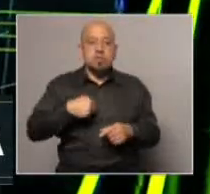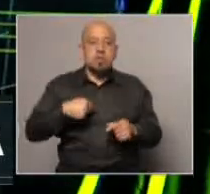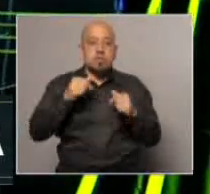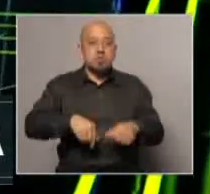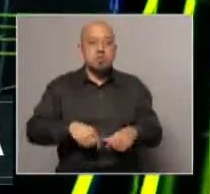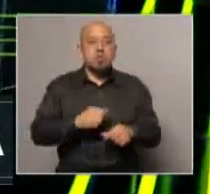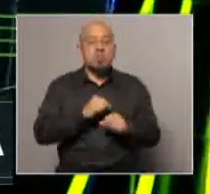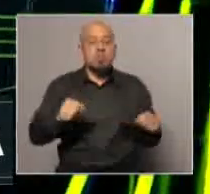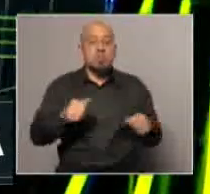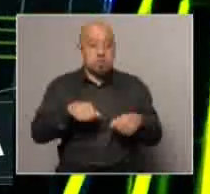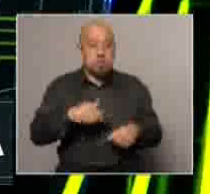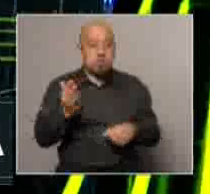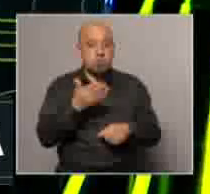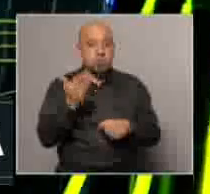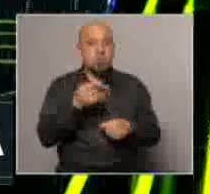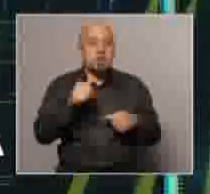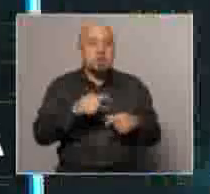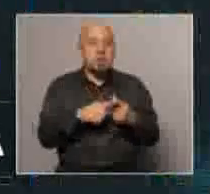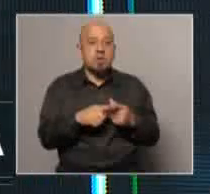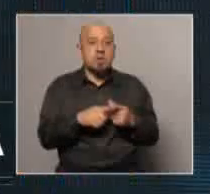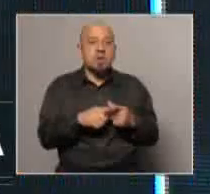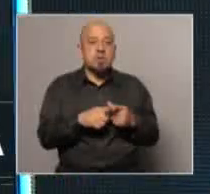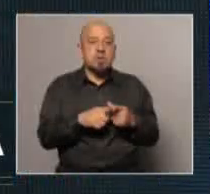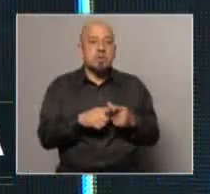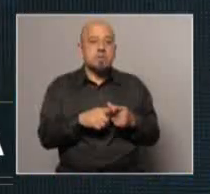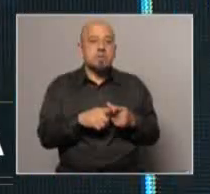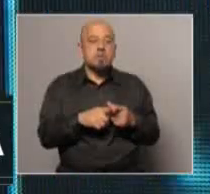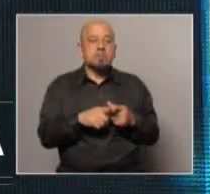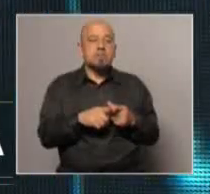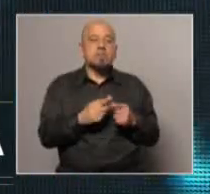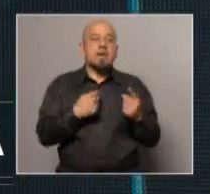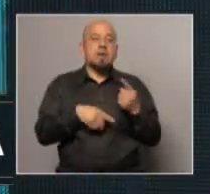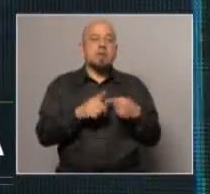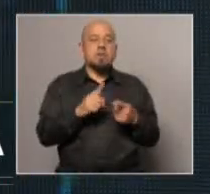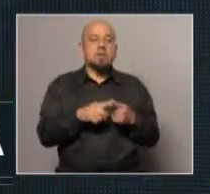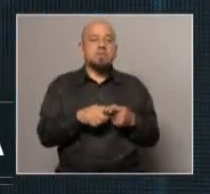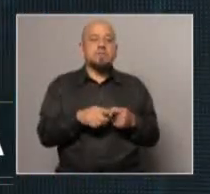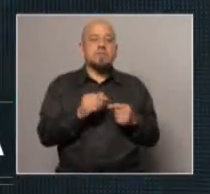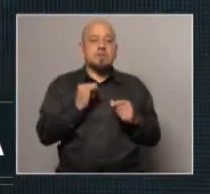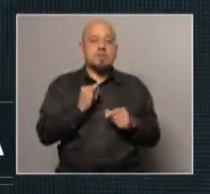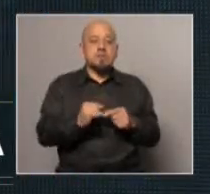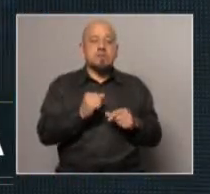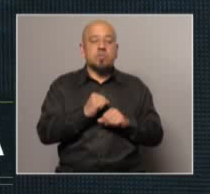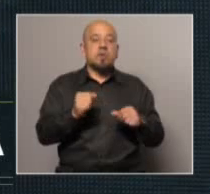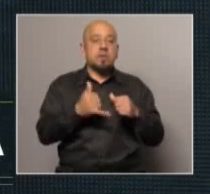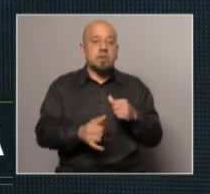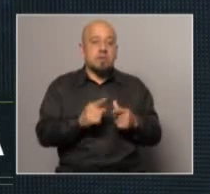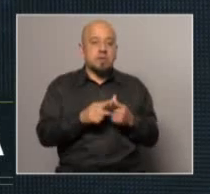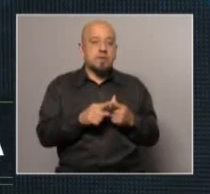producir, pero que viene de Suiza. Entonces, digamos, sí puede tener riesgo,